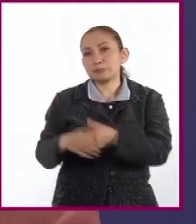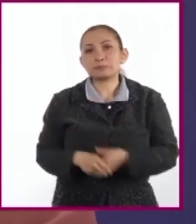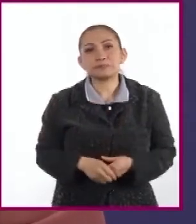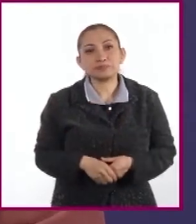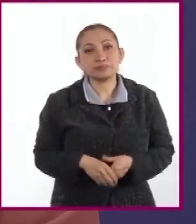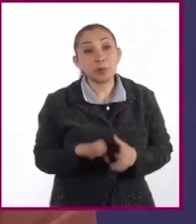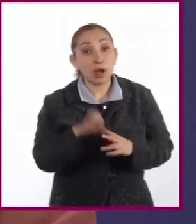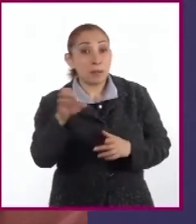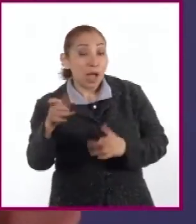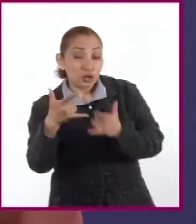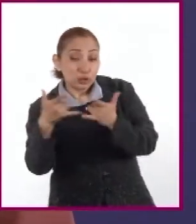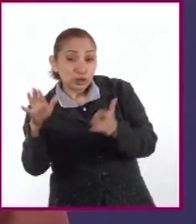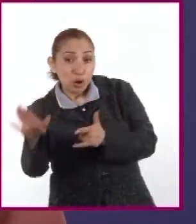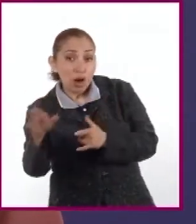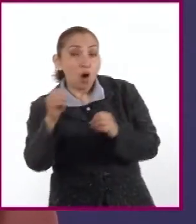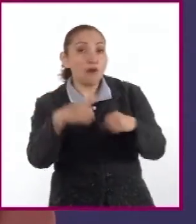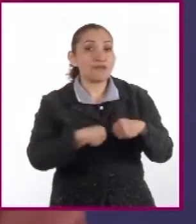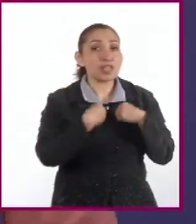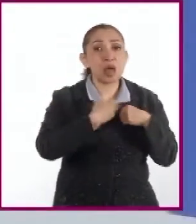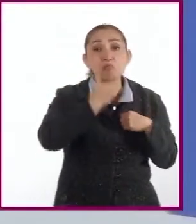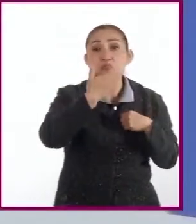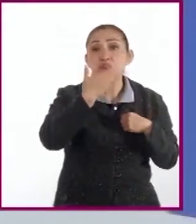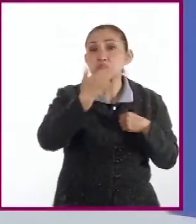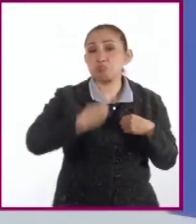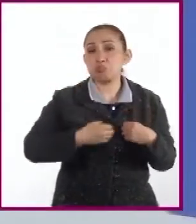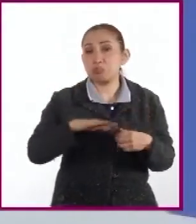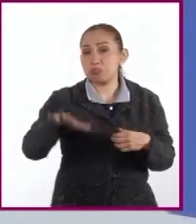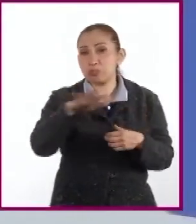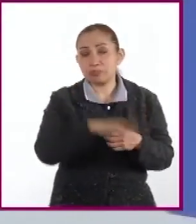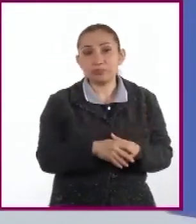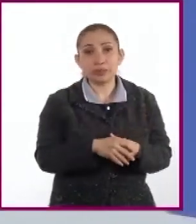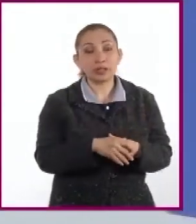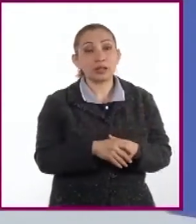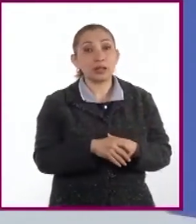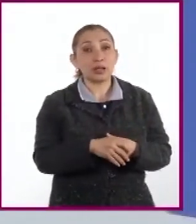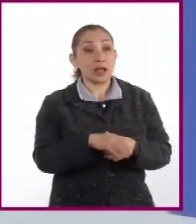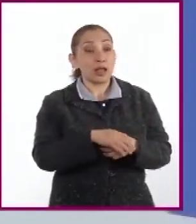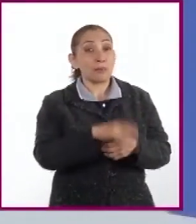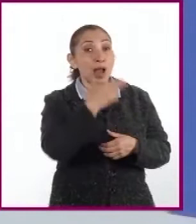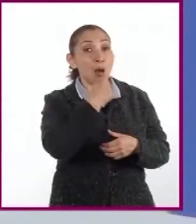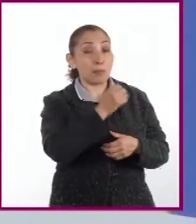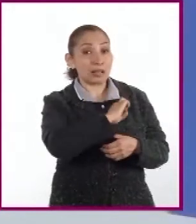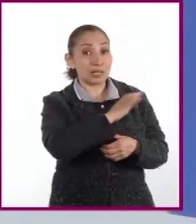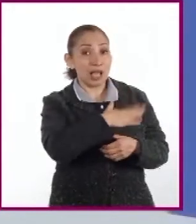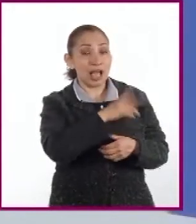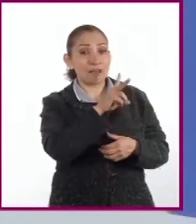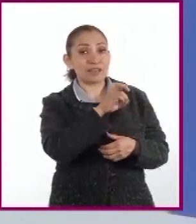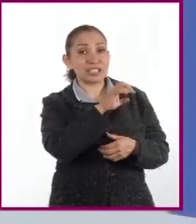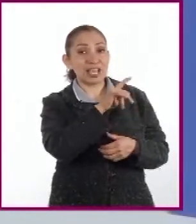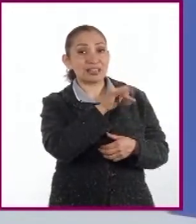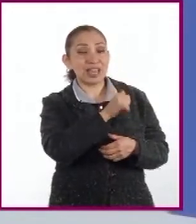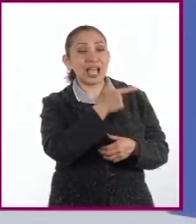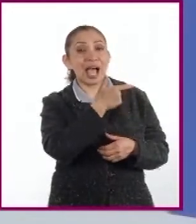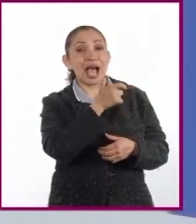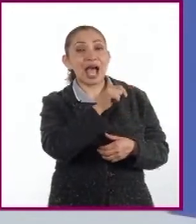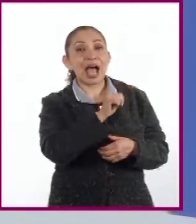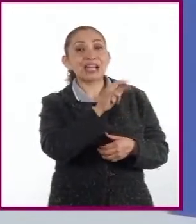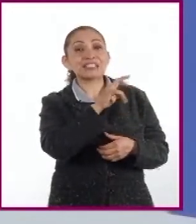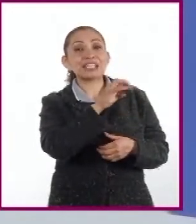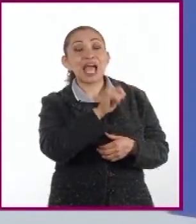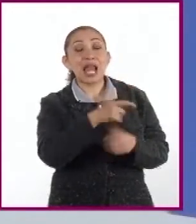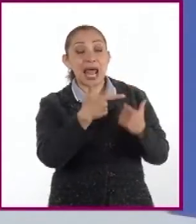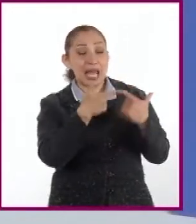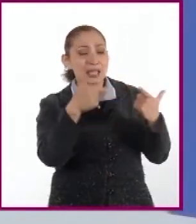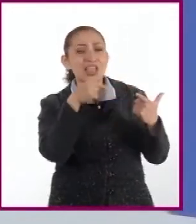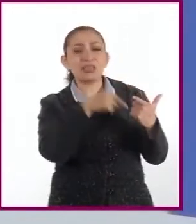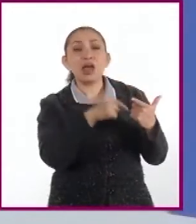ya sea de su historia o de su vida cotidiana. Para el folclorista español Vicente García de Diego, la leyenda